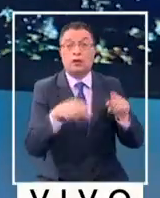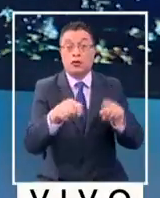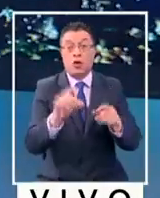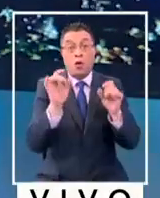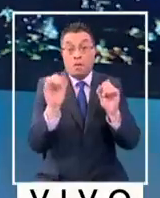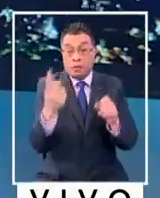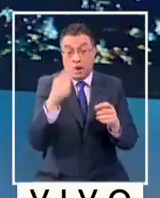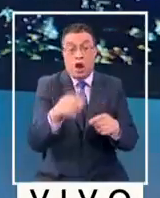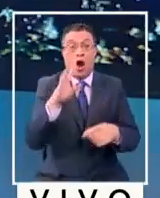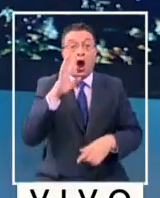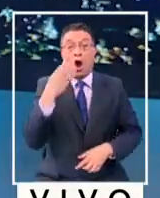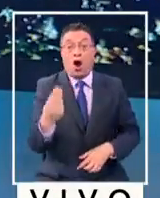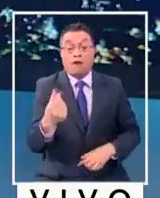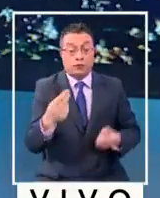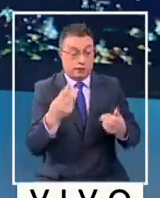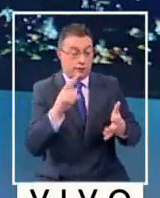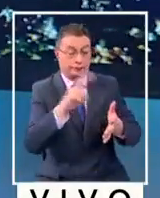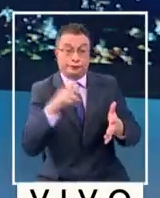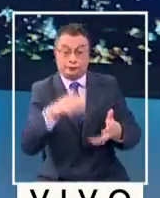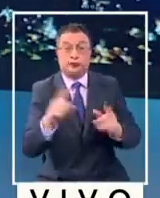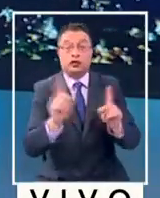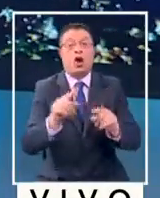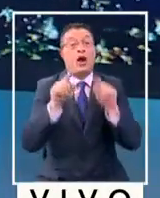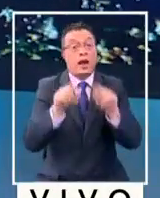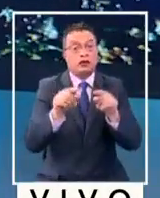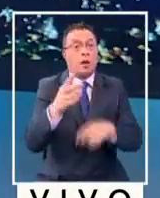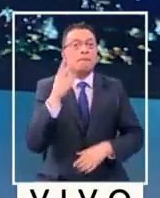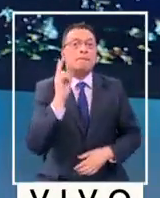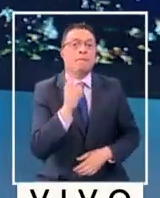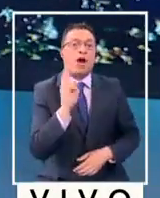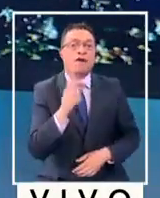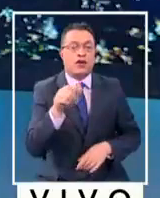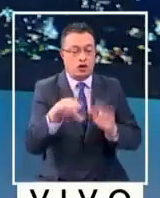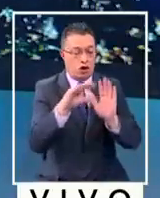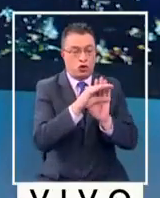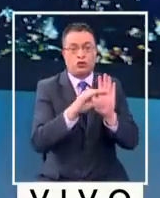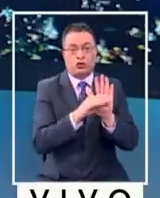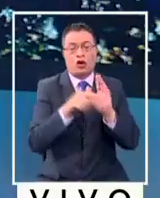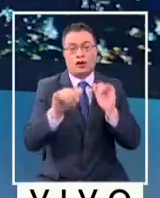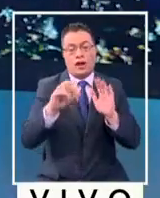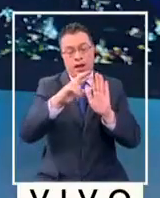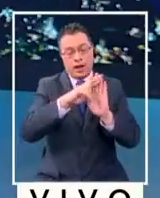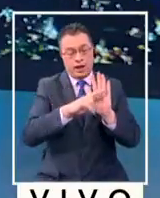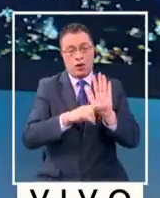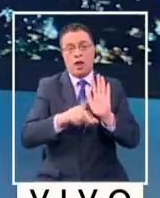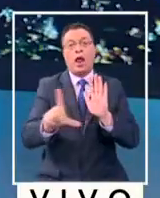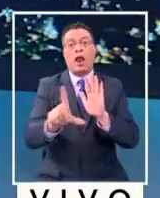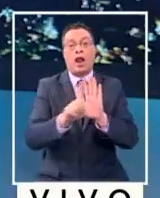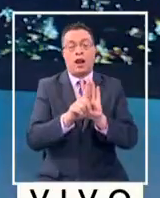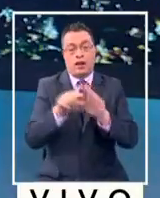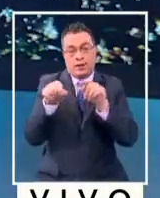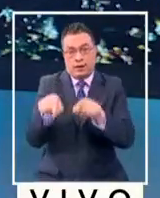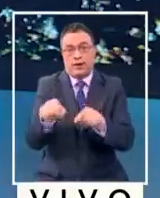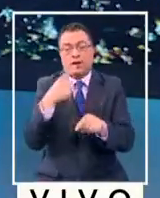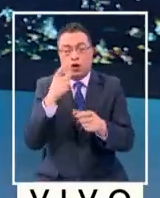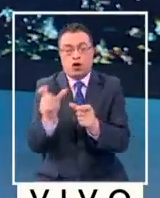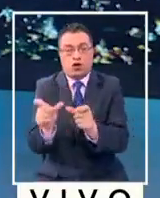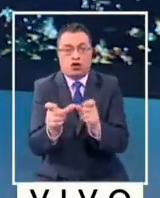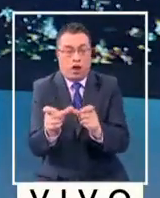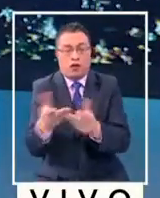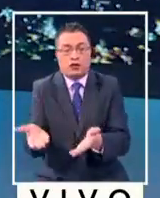más obvia: retirar utilidades. Eso está prohibido en la Constitución y regulado por la misma ley que crea un